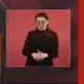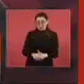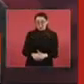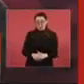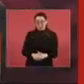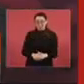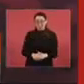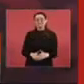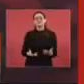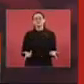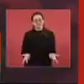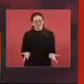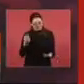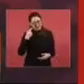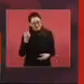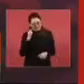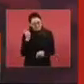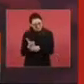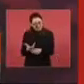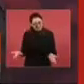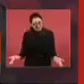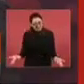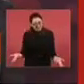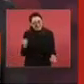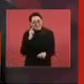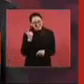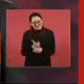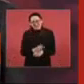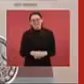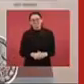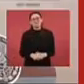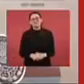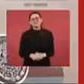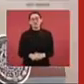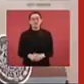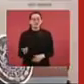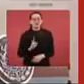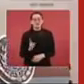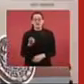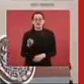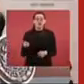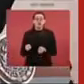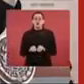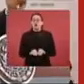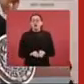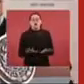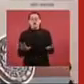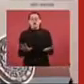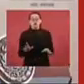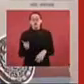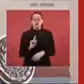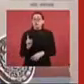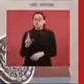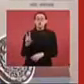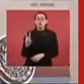sea, ¿para qué? O sea, nada es casual. ¿Por qué ahora?